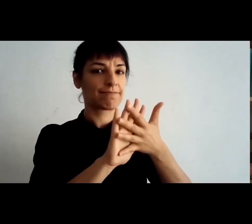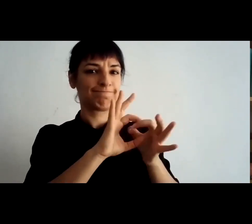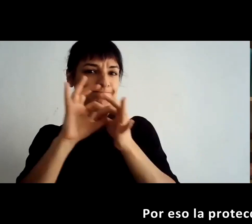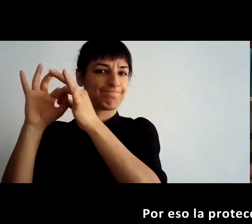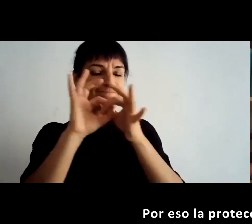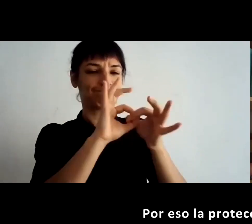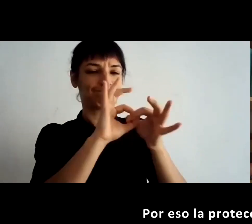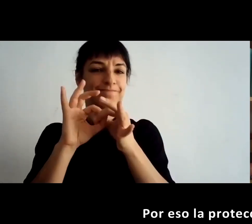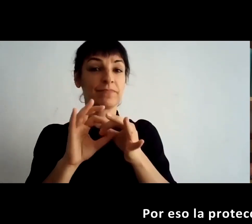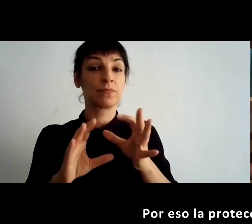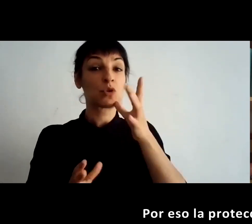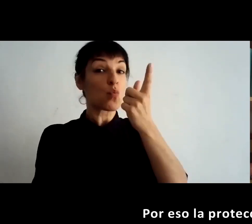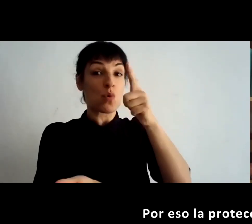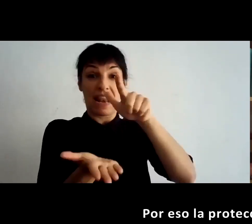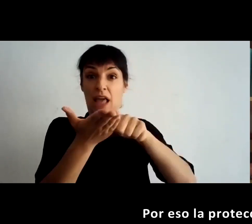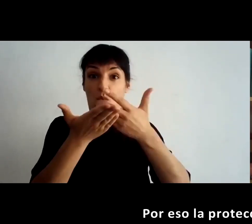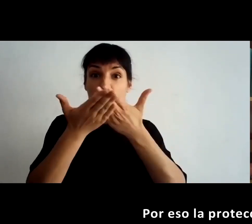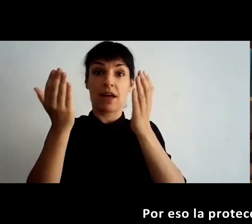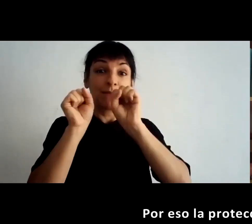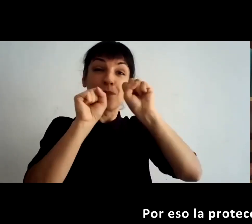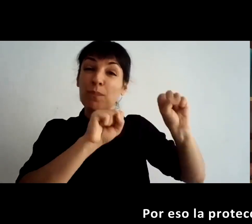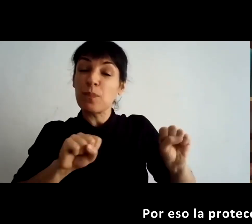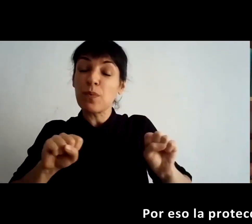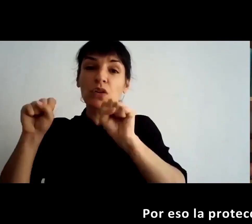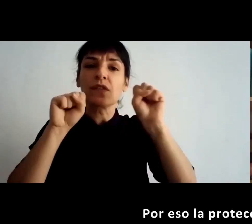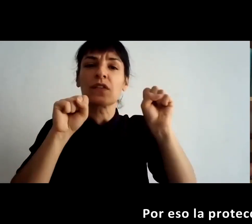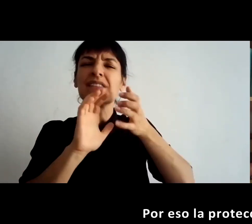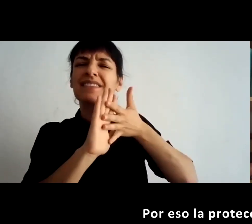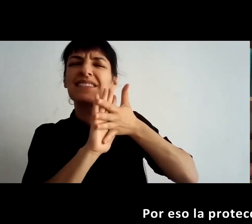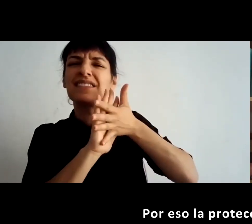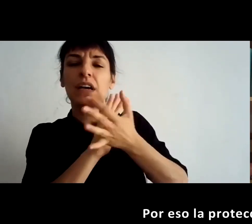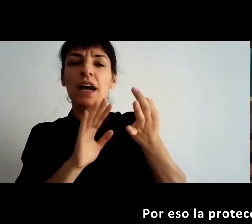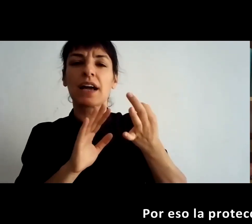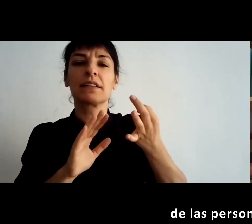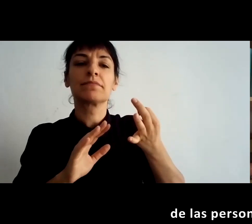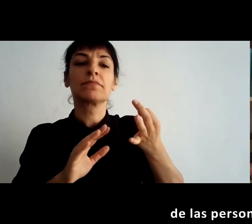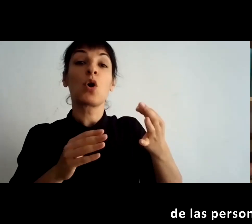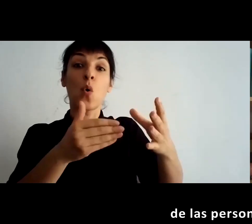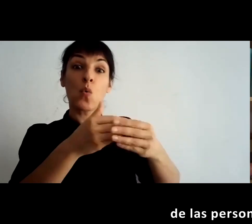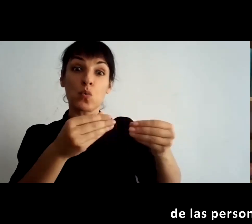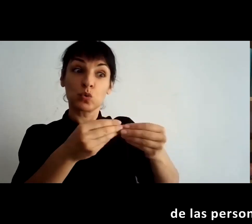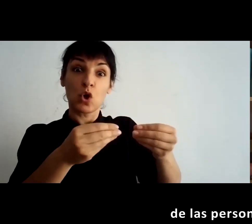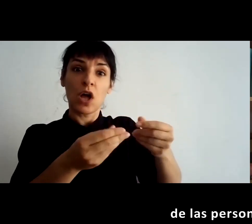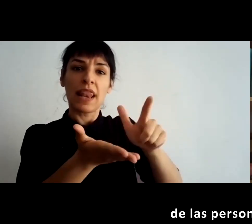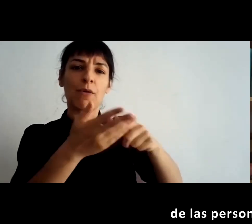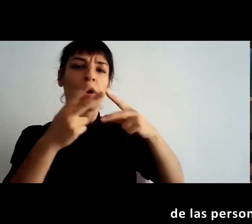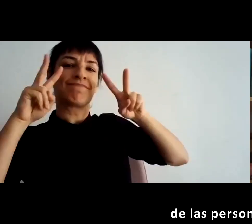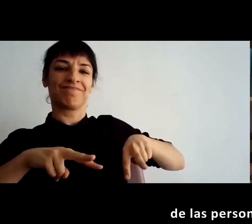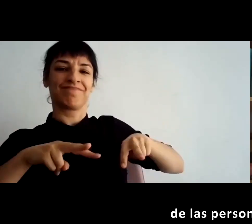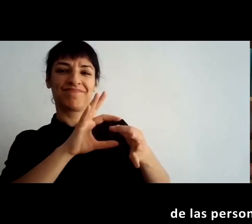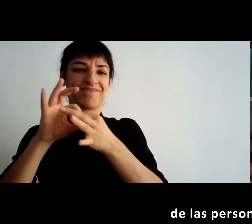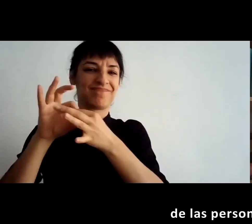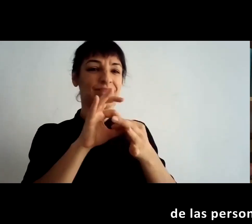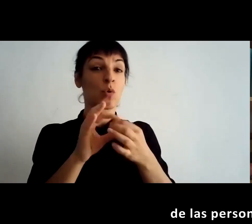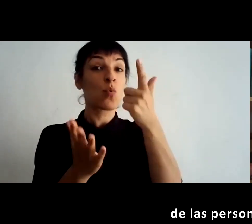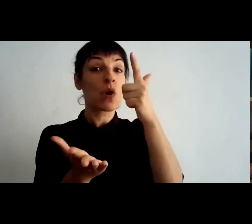la protección de una lengua implica el reconocimiento de las personas usuarias, porque cuando se pierde una